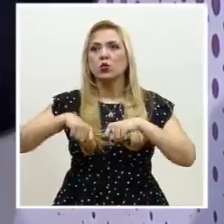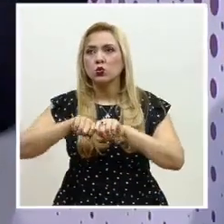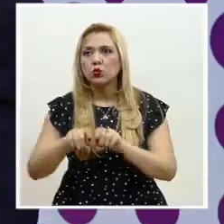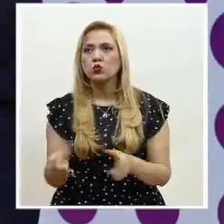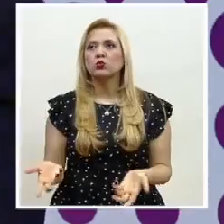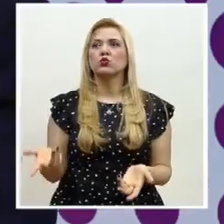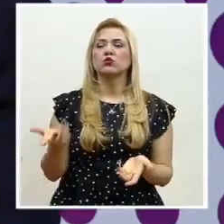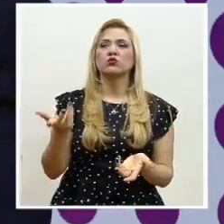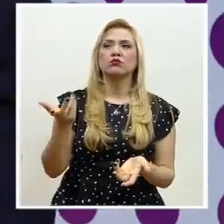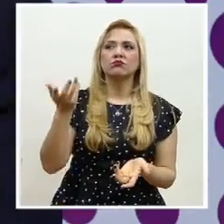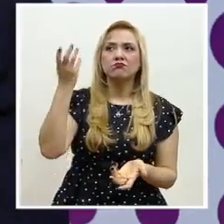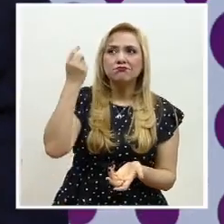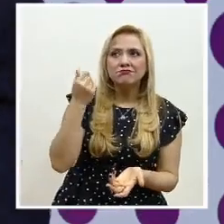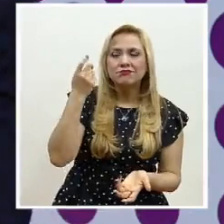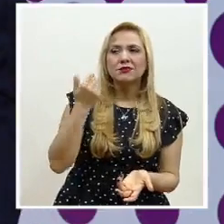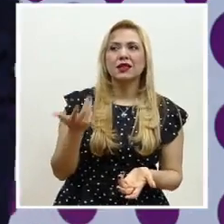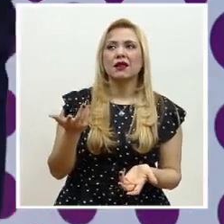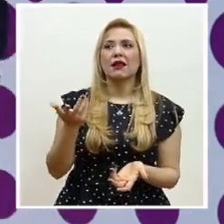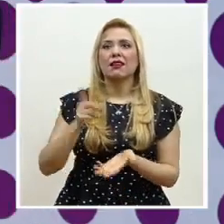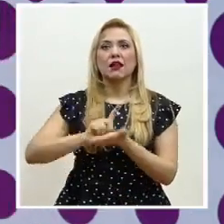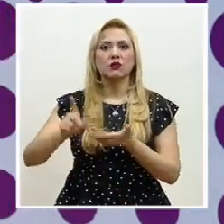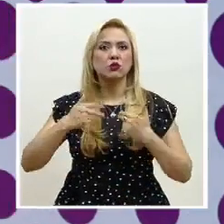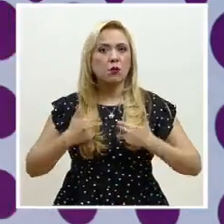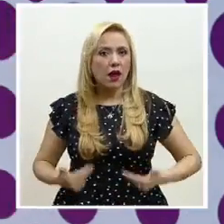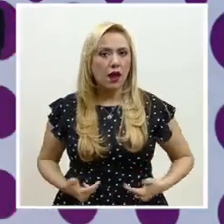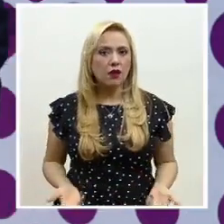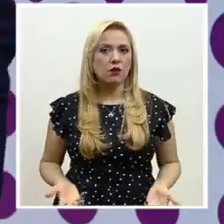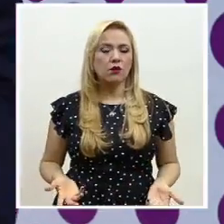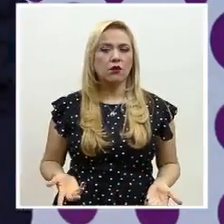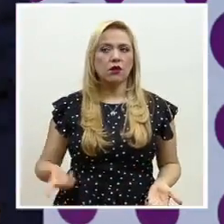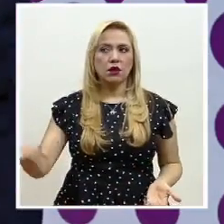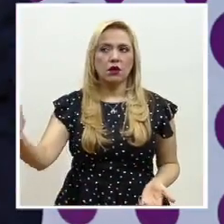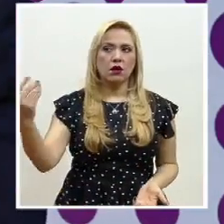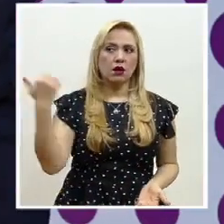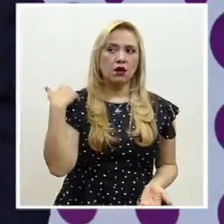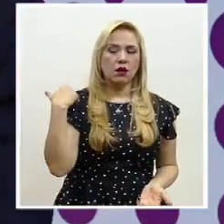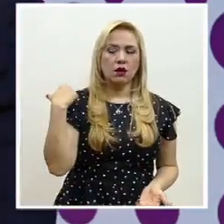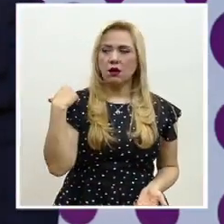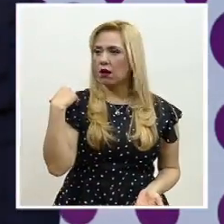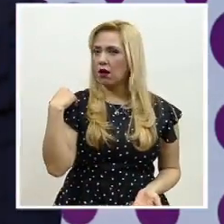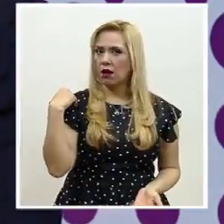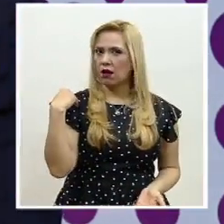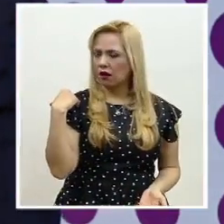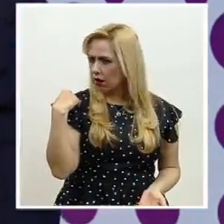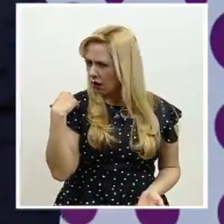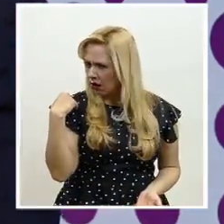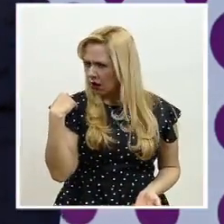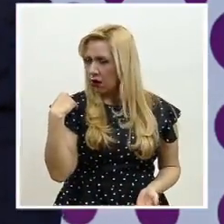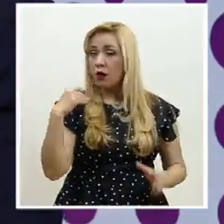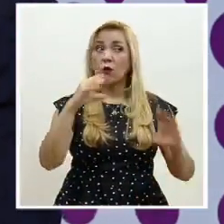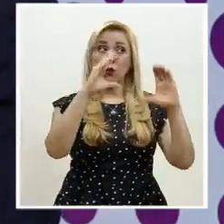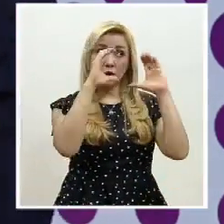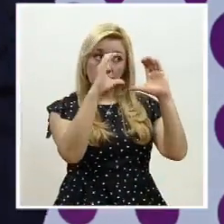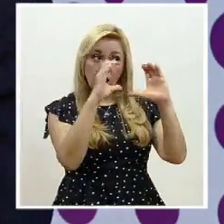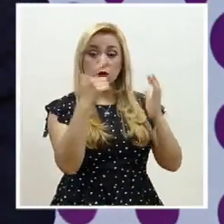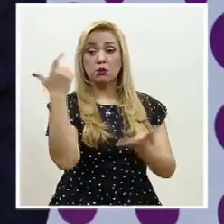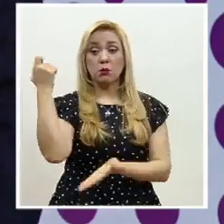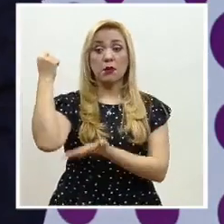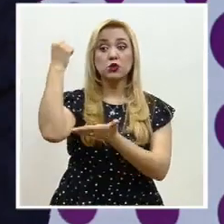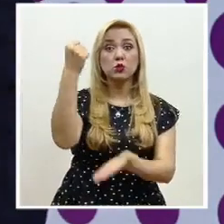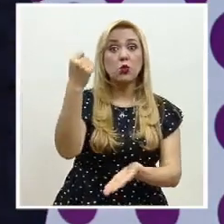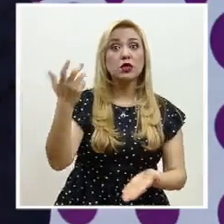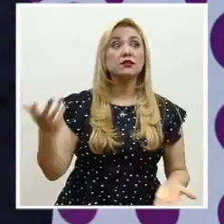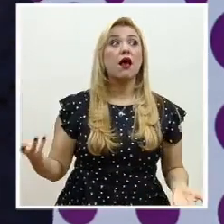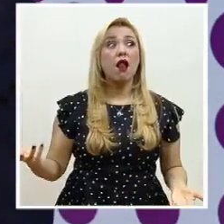puede aportarte mucho sobre decirte, oye, nada más ten cuidado porque lo que tú estás diciendo va a tener un impacto aquí, acá o presupuestal, ¿no?